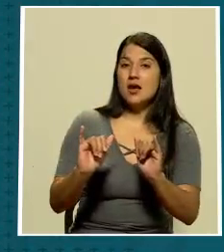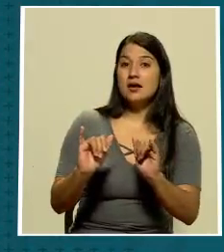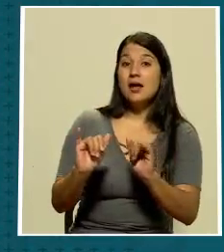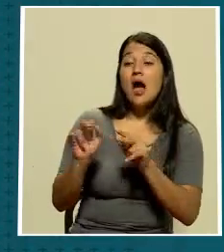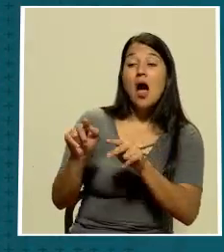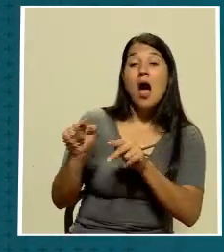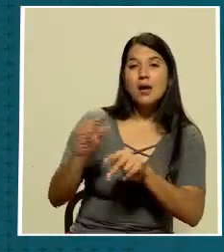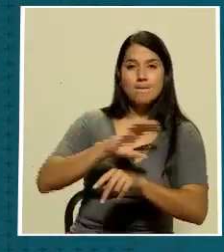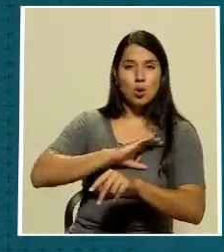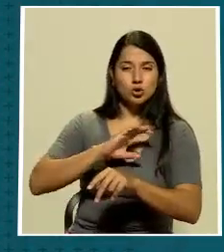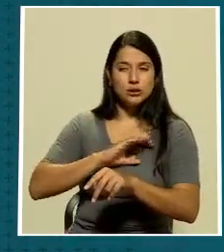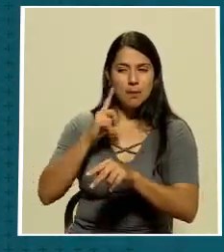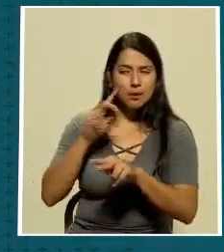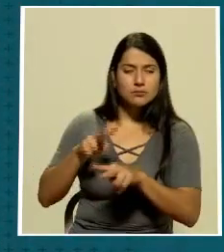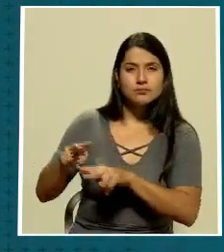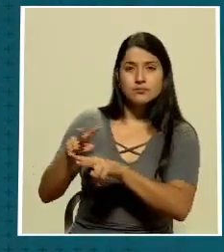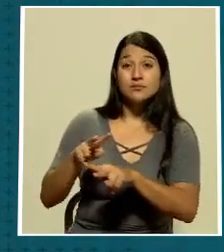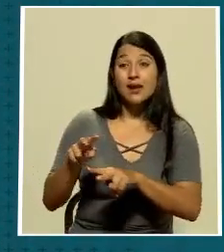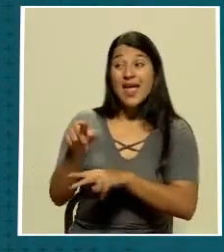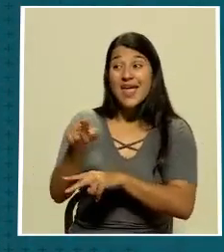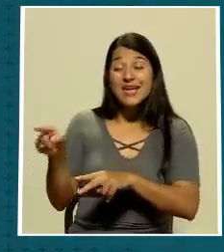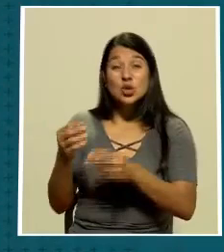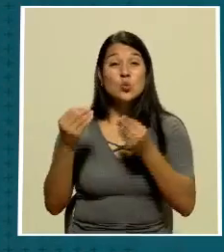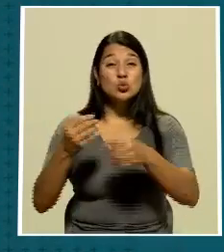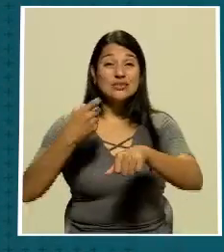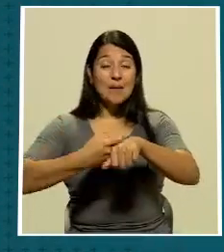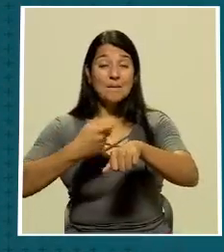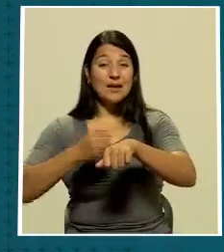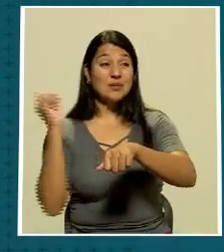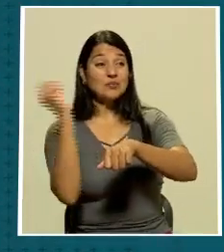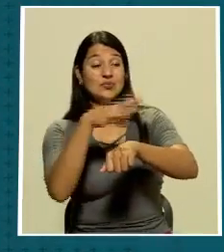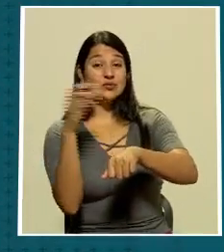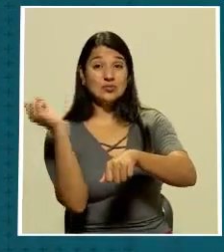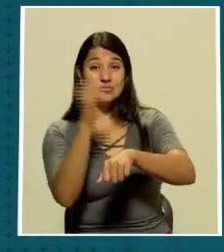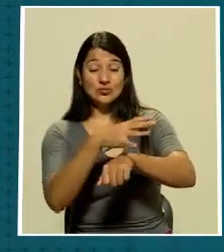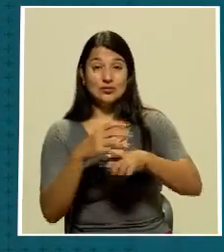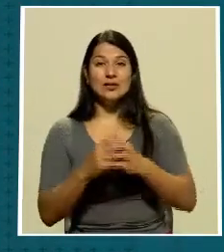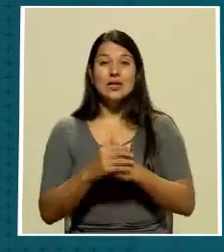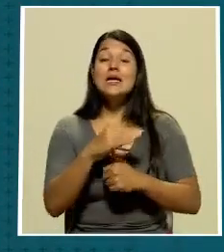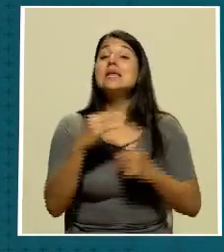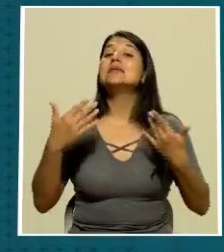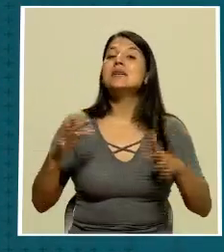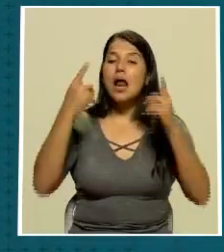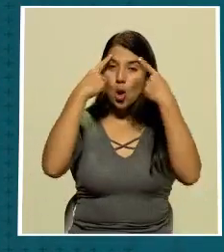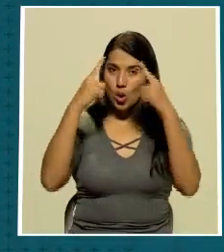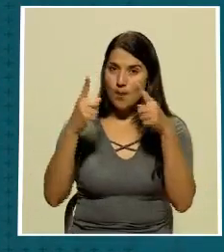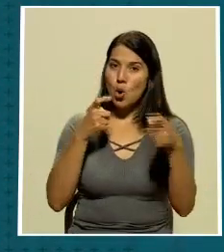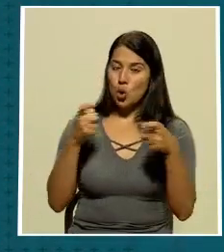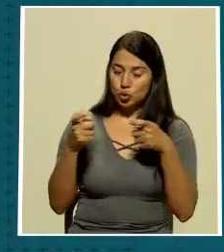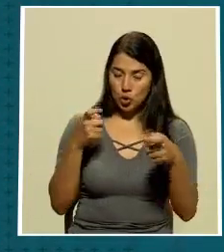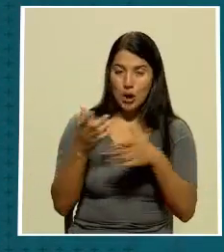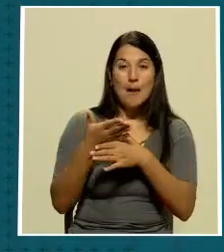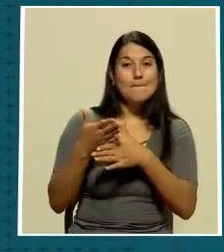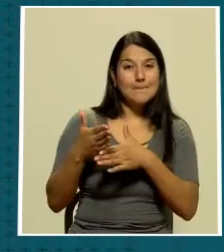Se están lanzando muchísimas piedras de los barrios aledaños a la Ruta 1. ya se ha logrado controlar una parte importante de la zona.